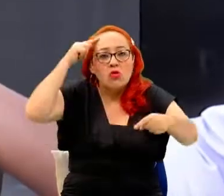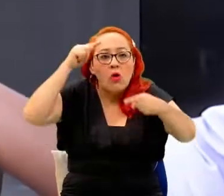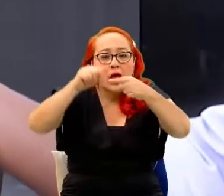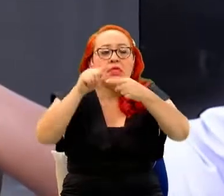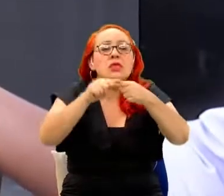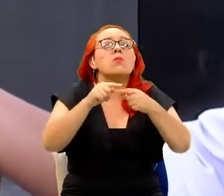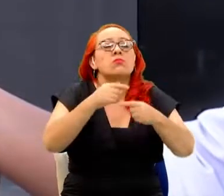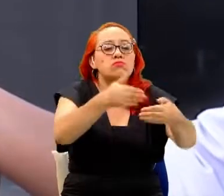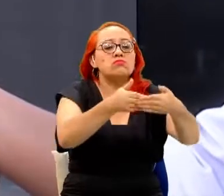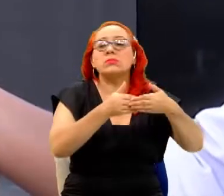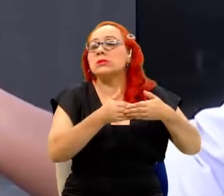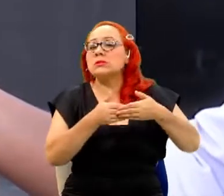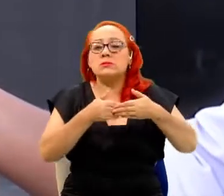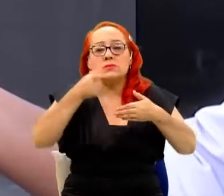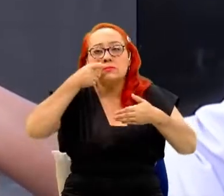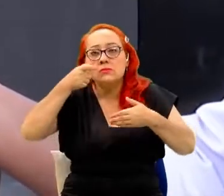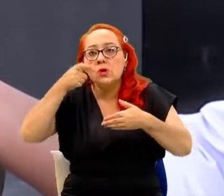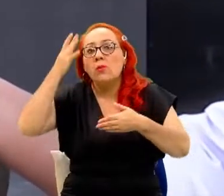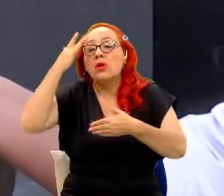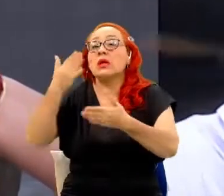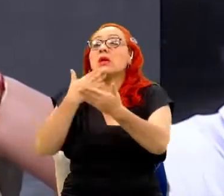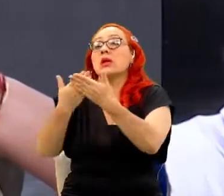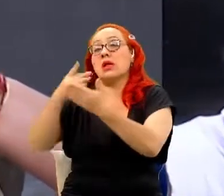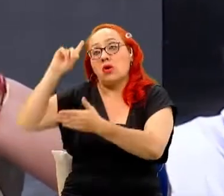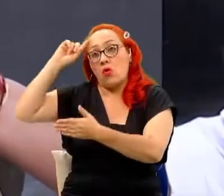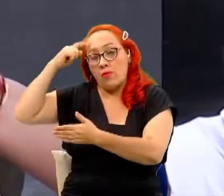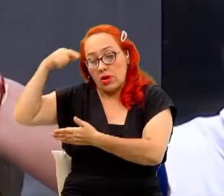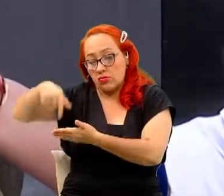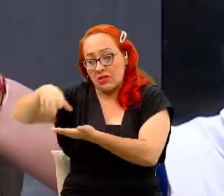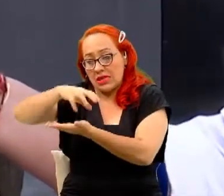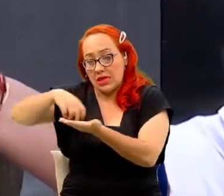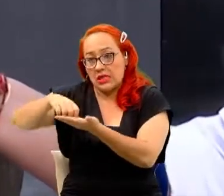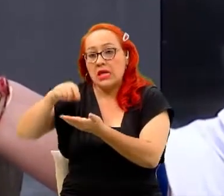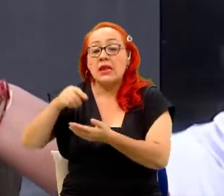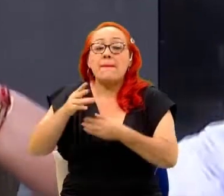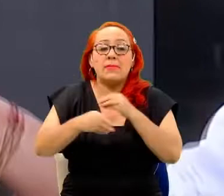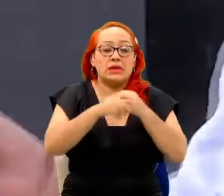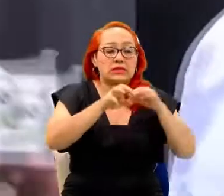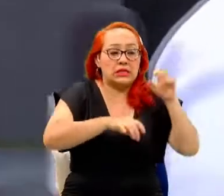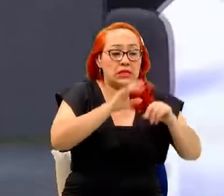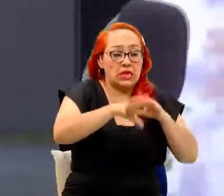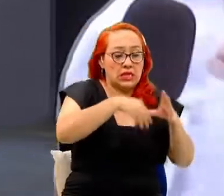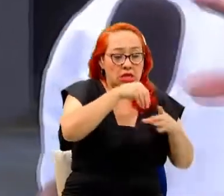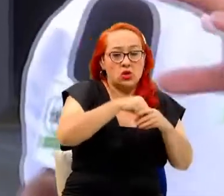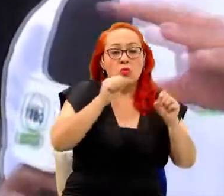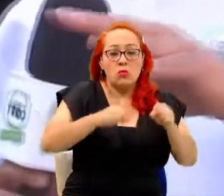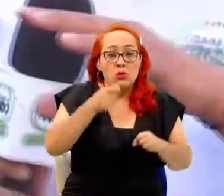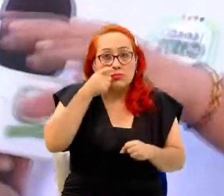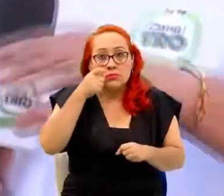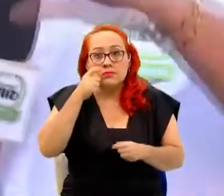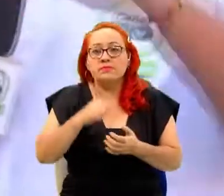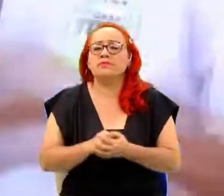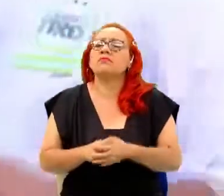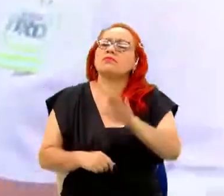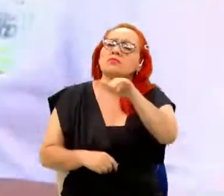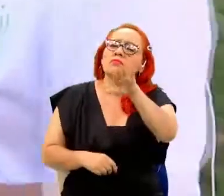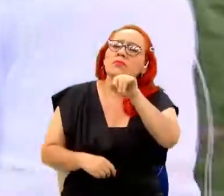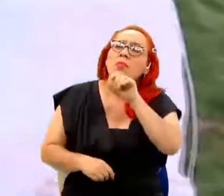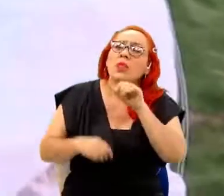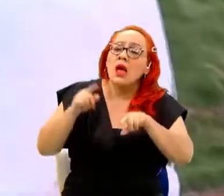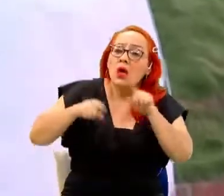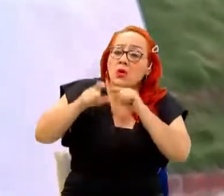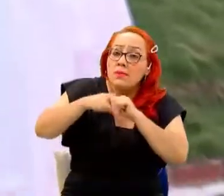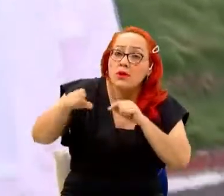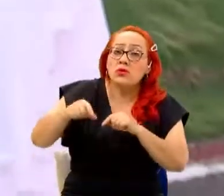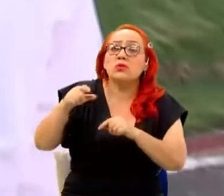gracias se va a llevar a cabo gracias a la gobernación de santander y a la secretaria del interior coronel para las personas que de pronto en el área rural nos ven hasta